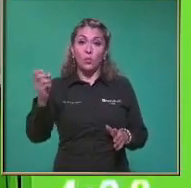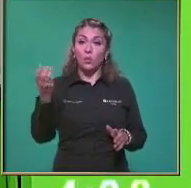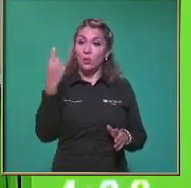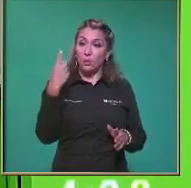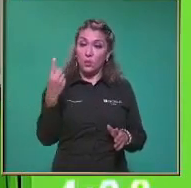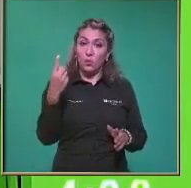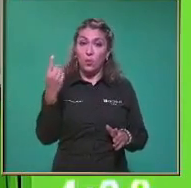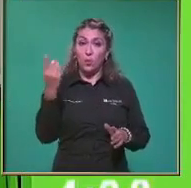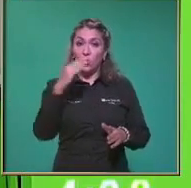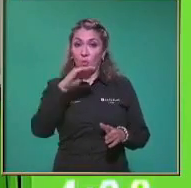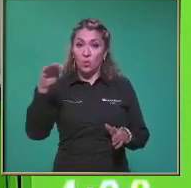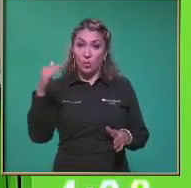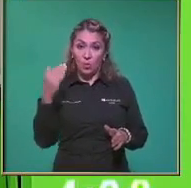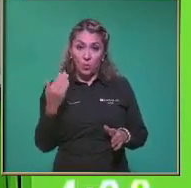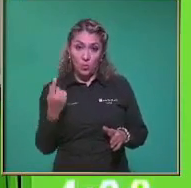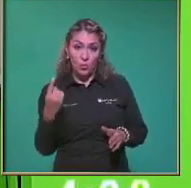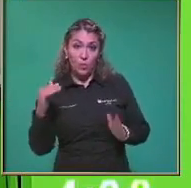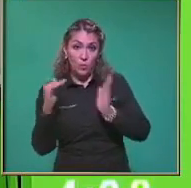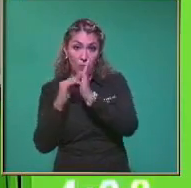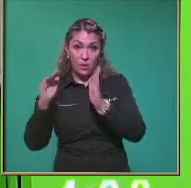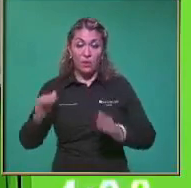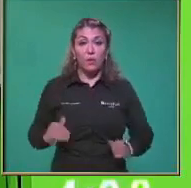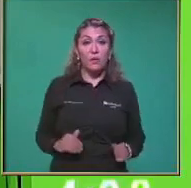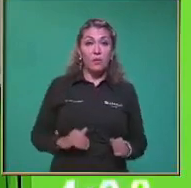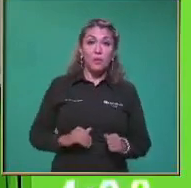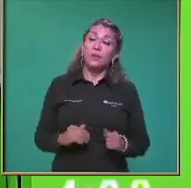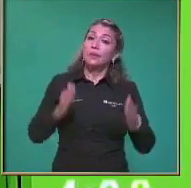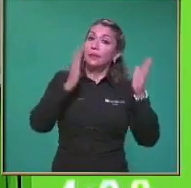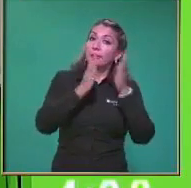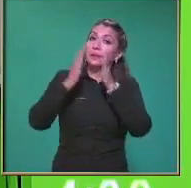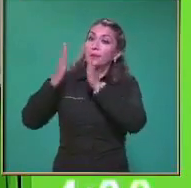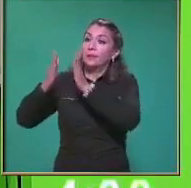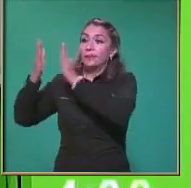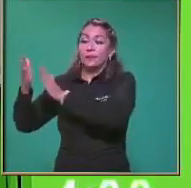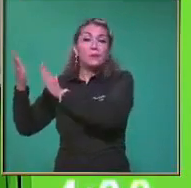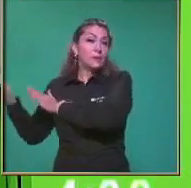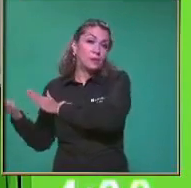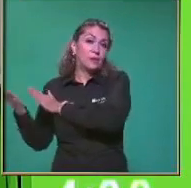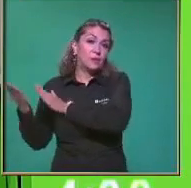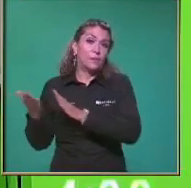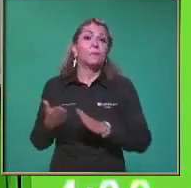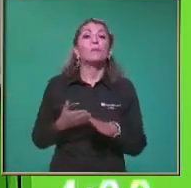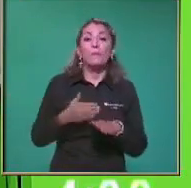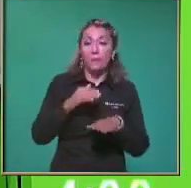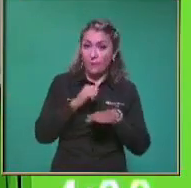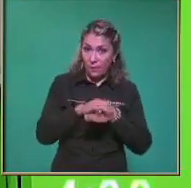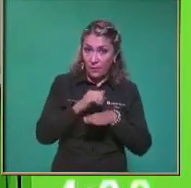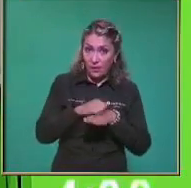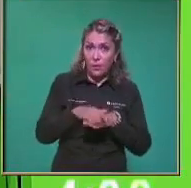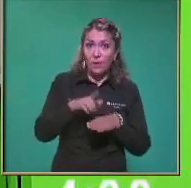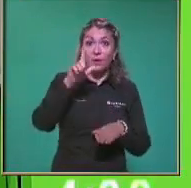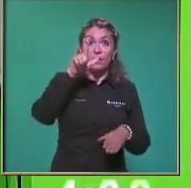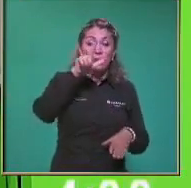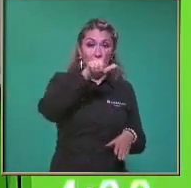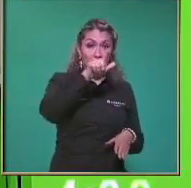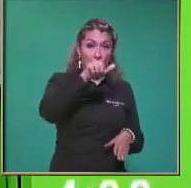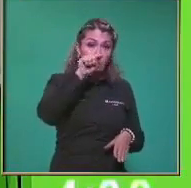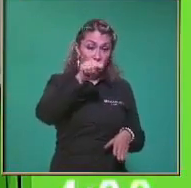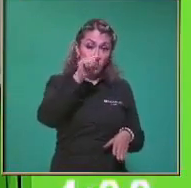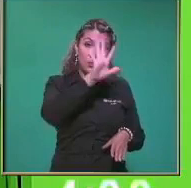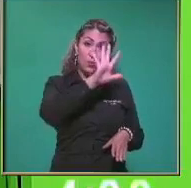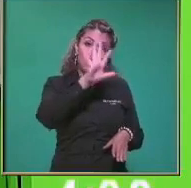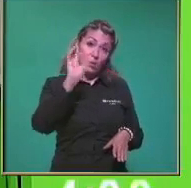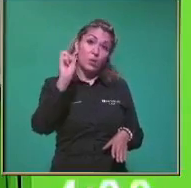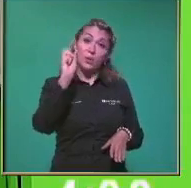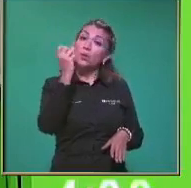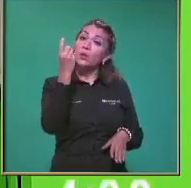un milésimo es 1 sobre 1000, ¿sí? De tal manera que esta cantidad, la de 17.591, que normalmente